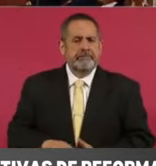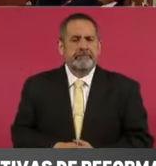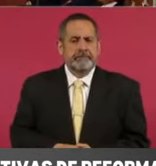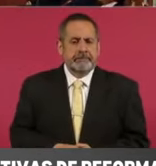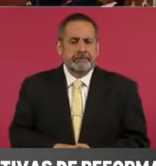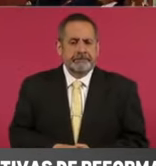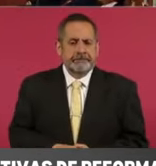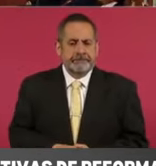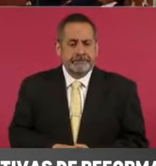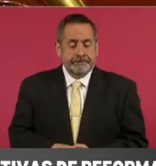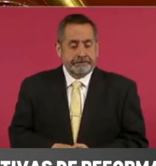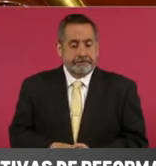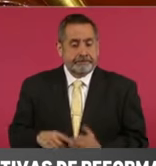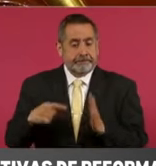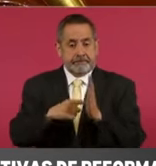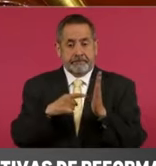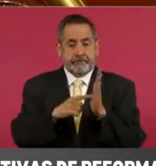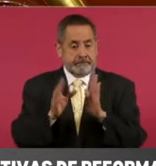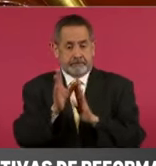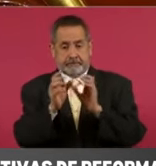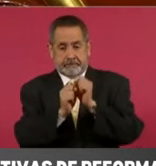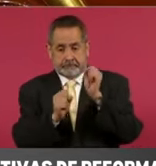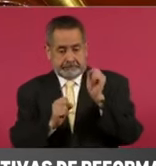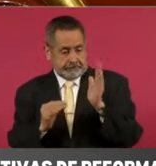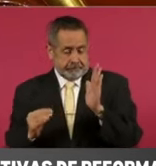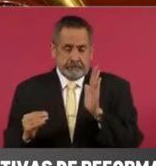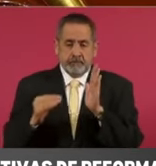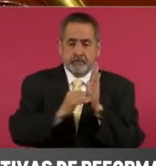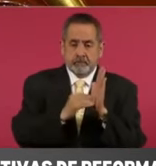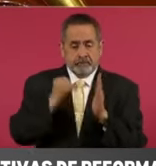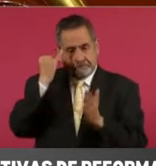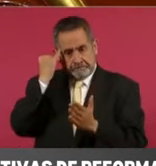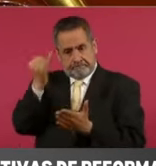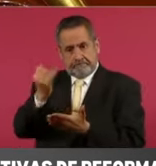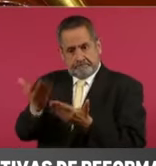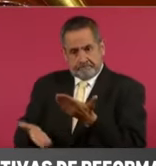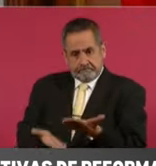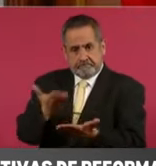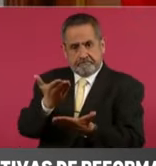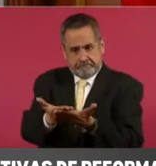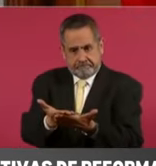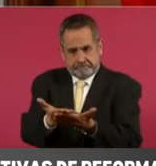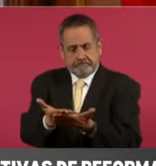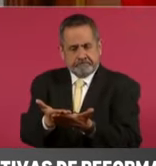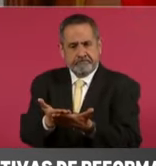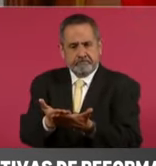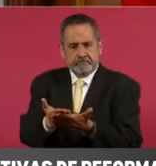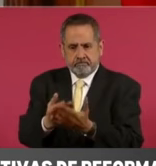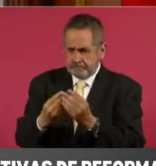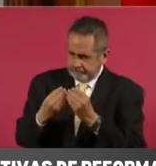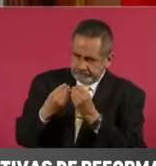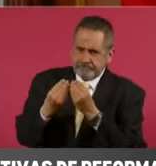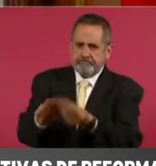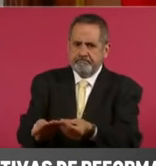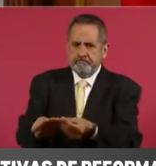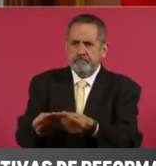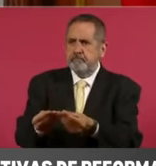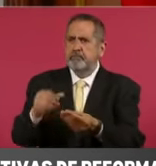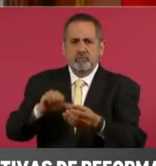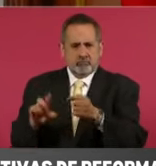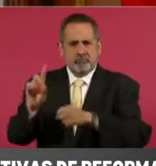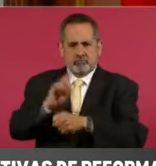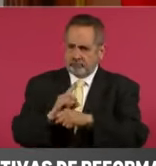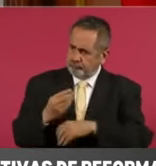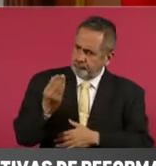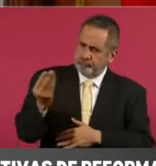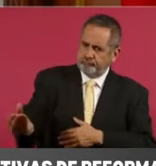En la reforma constitucional que proponemos y se entregará el día de